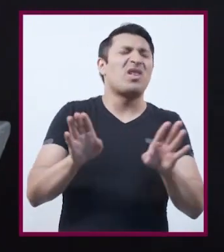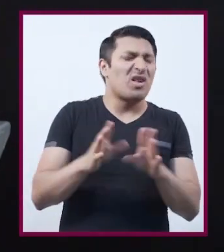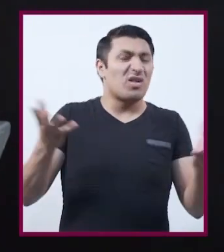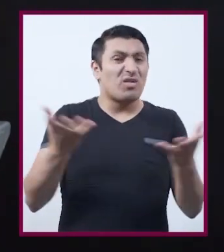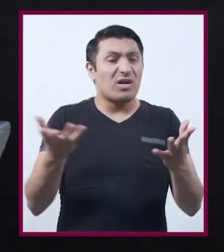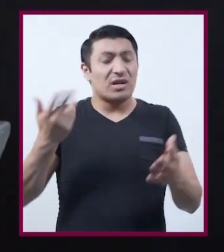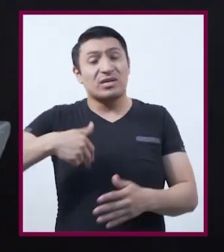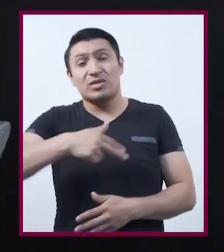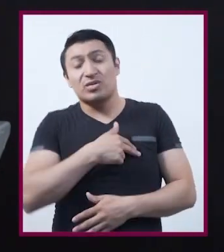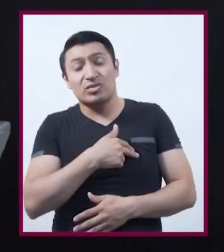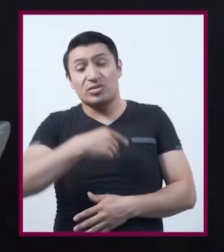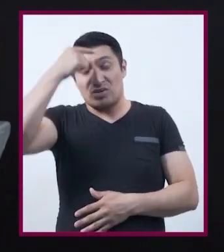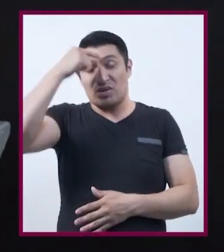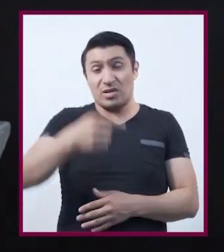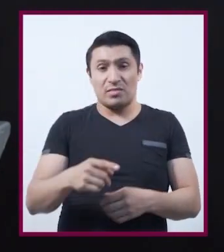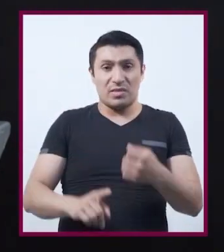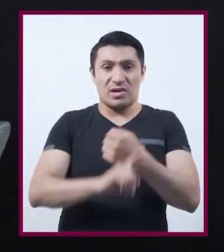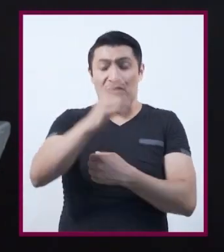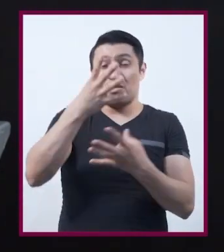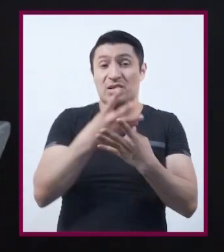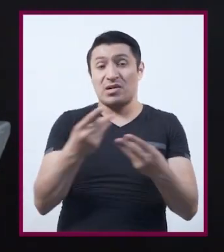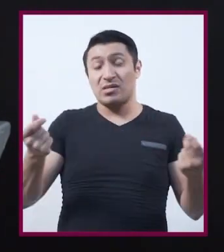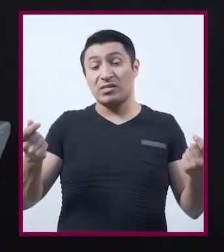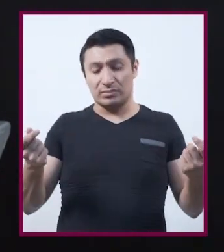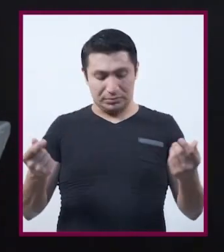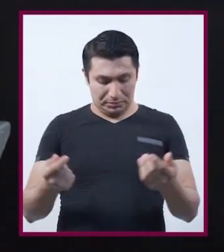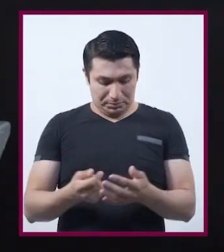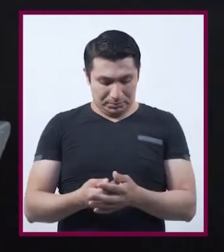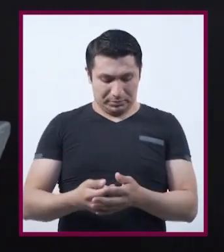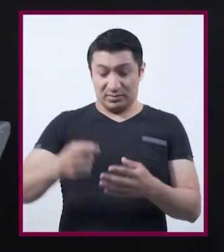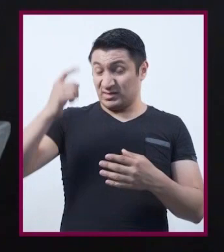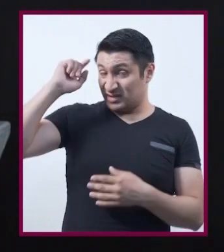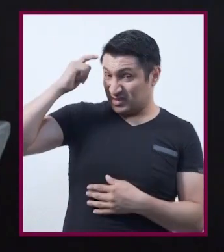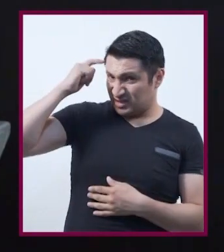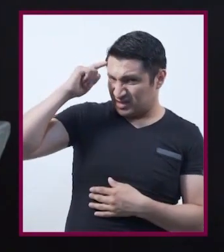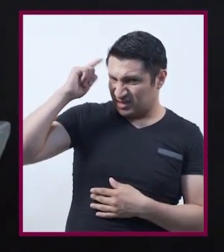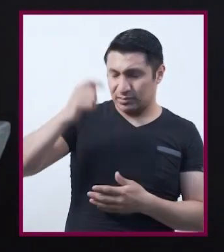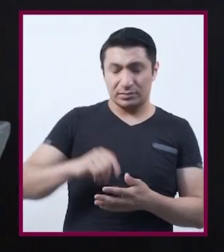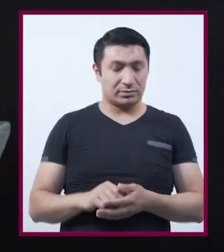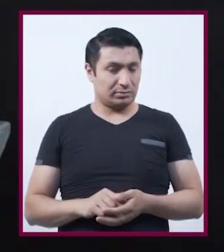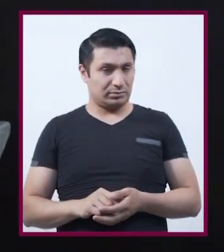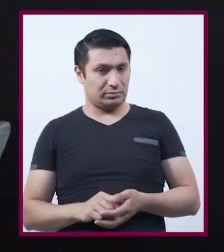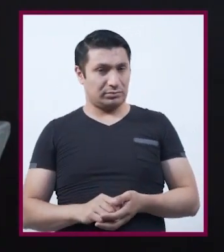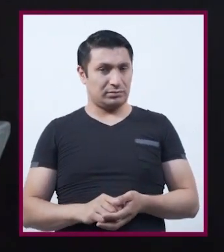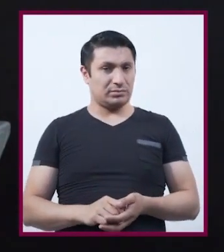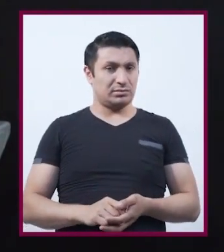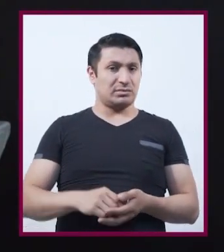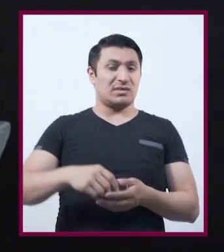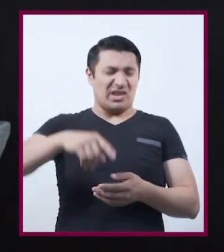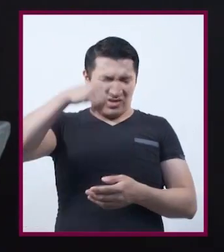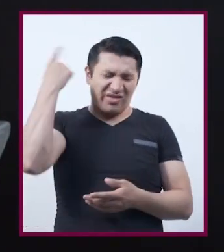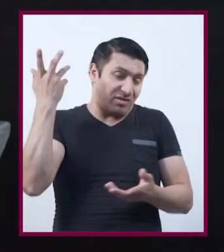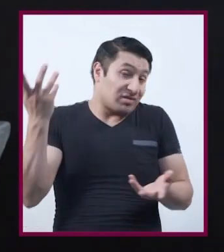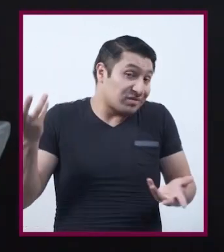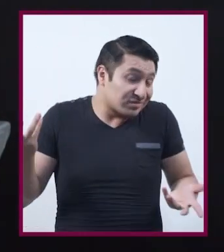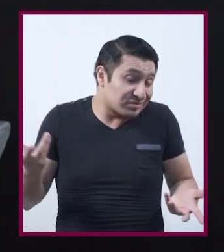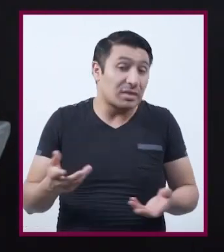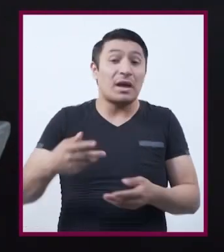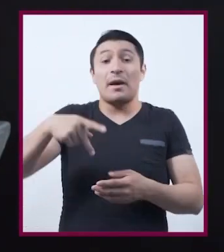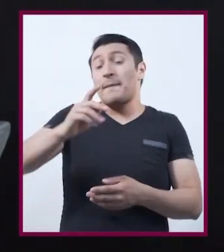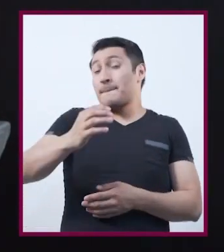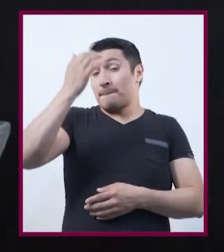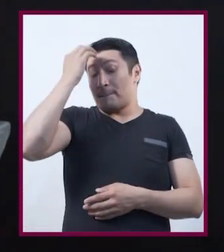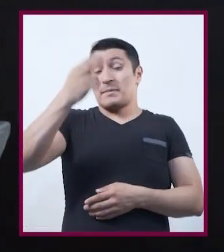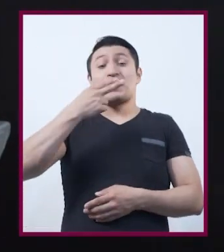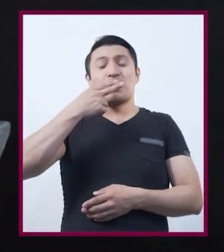conciencia histórica mucho menos. De lo que se trata es de comprender cómo hemos llegado hasta aquí y qué intenciones tenemos para llegar a cambiar